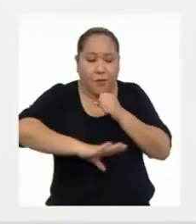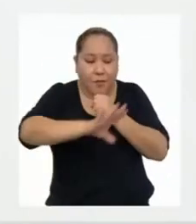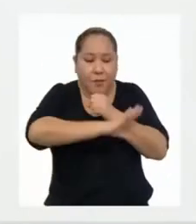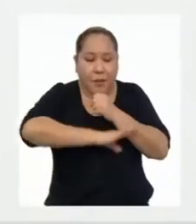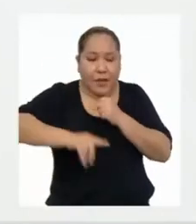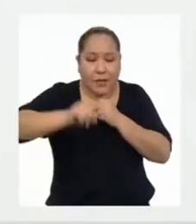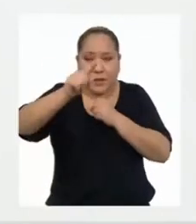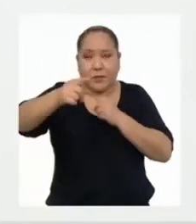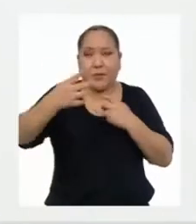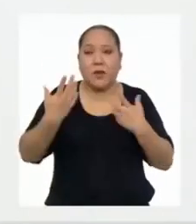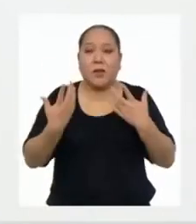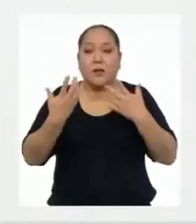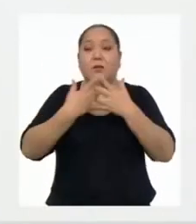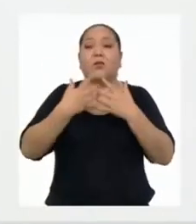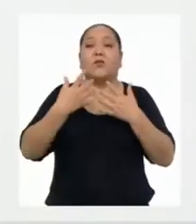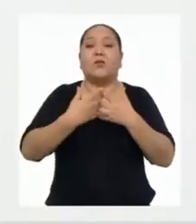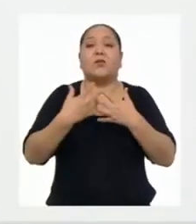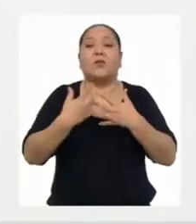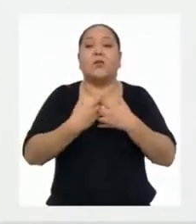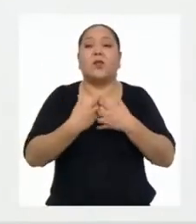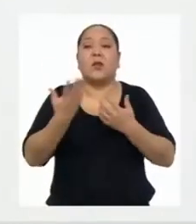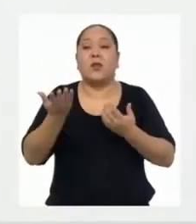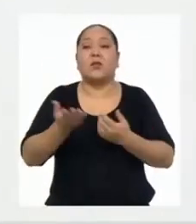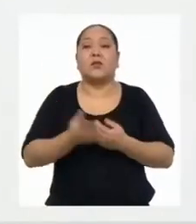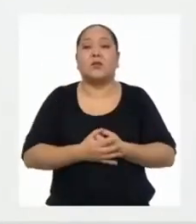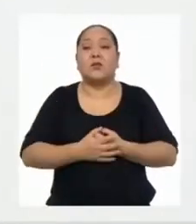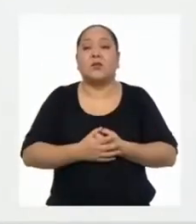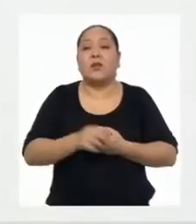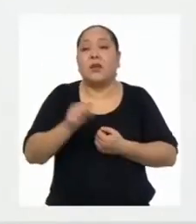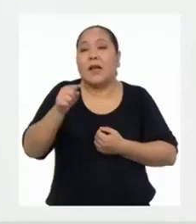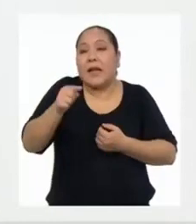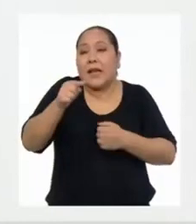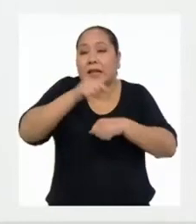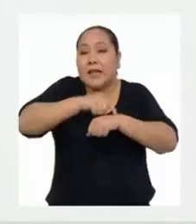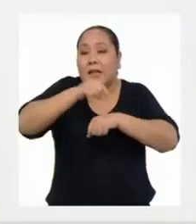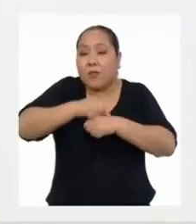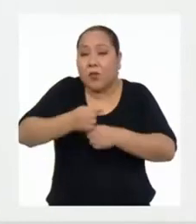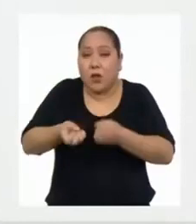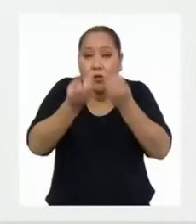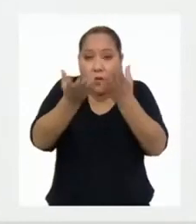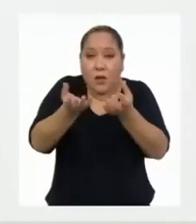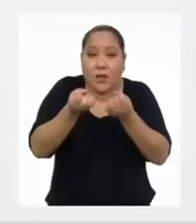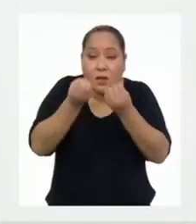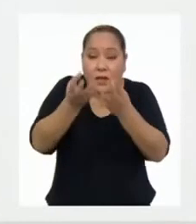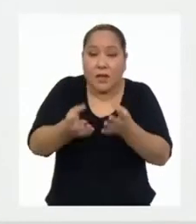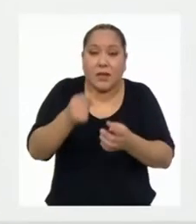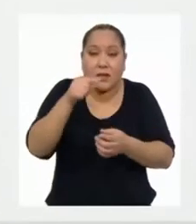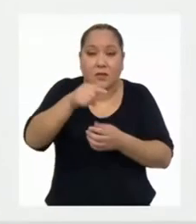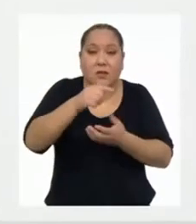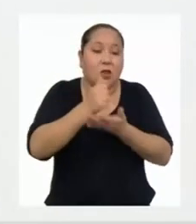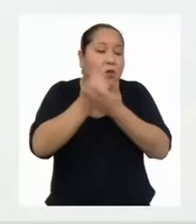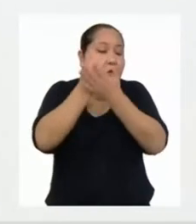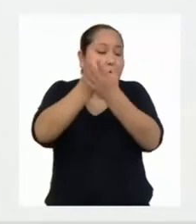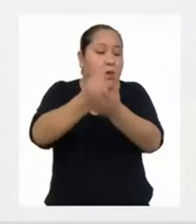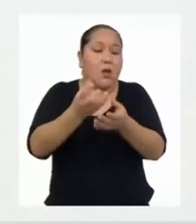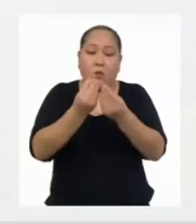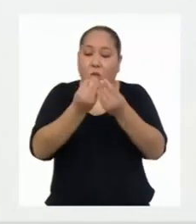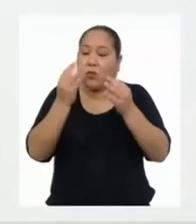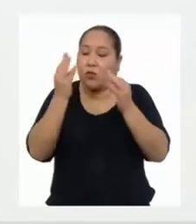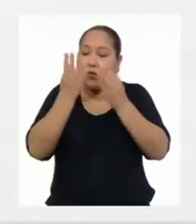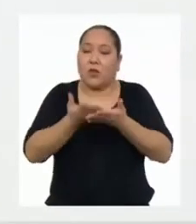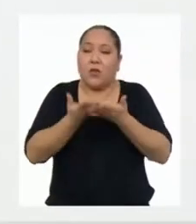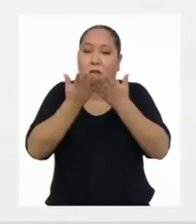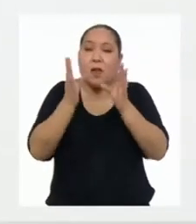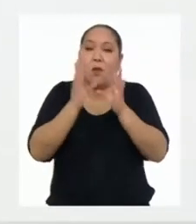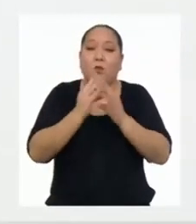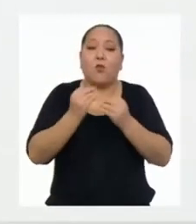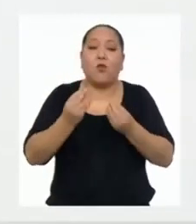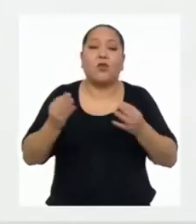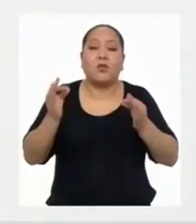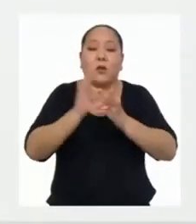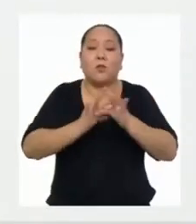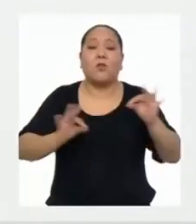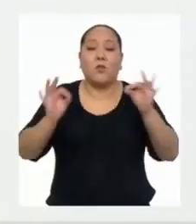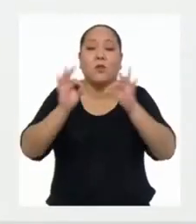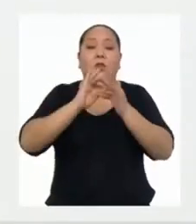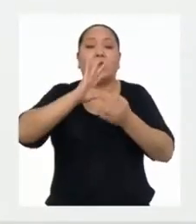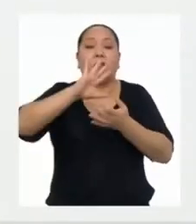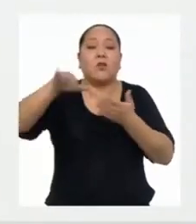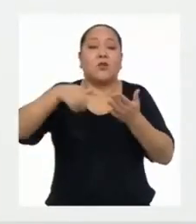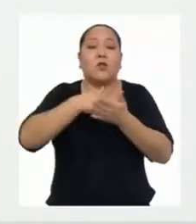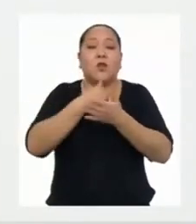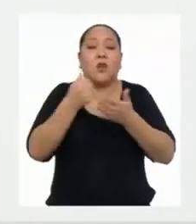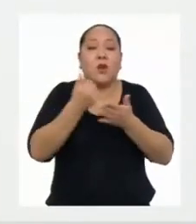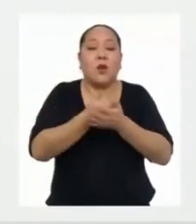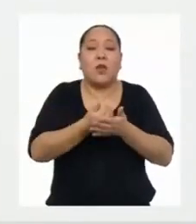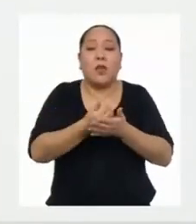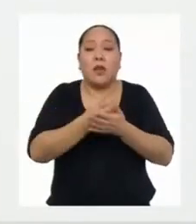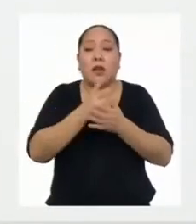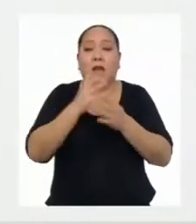tu redacción. El tiempo que le dediques será de mucha importancia, ya que toda la información que